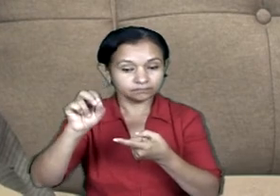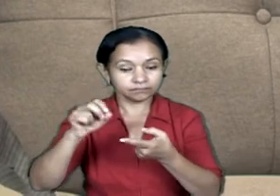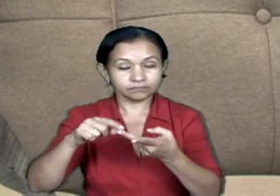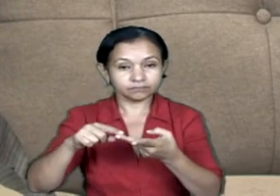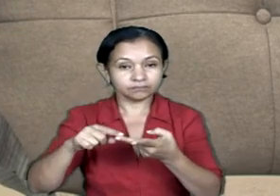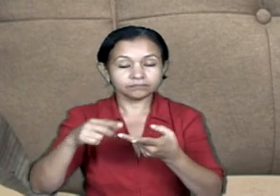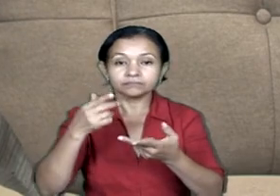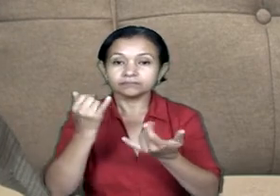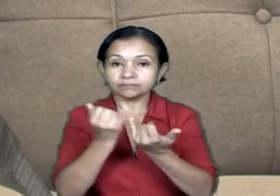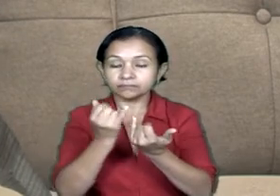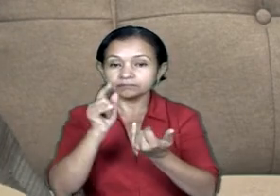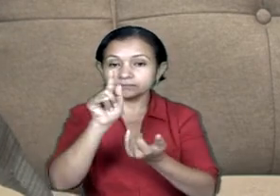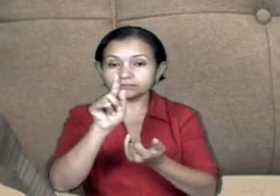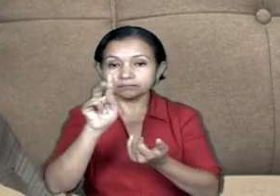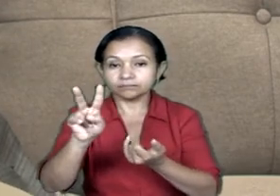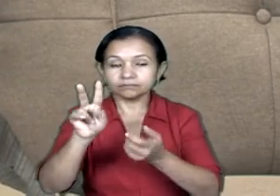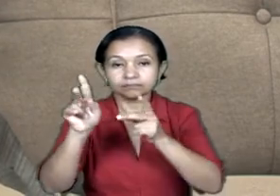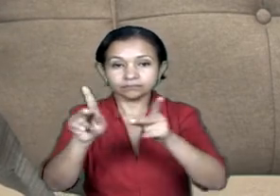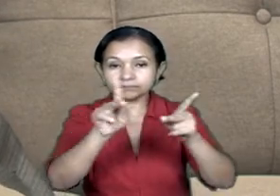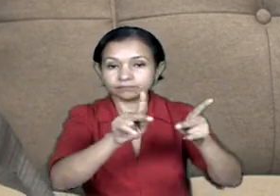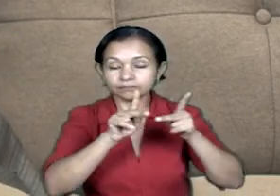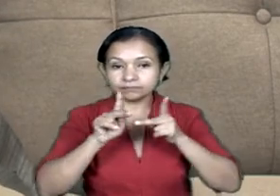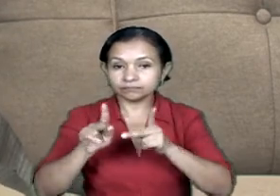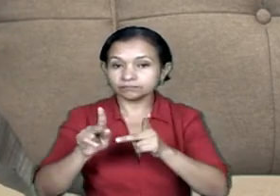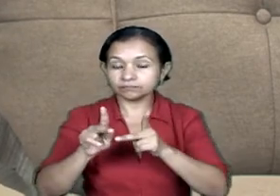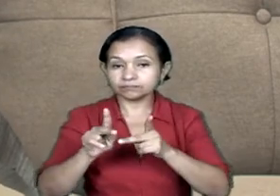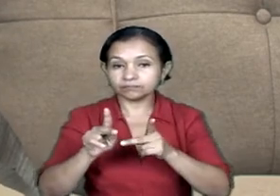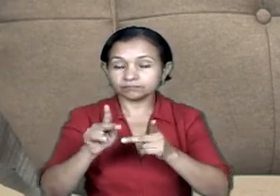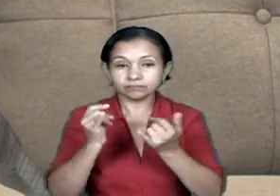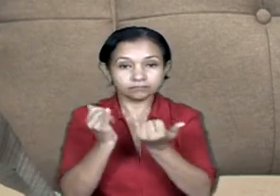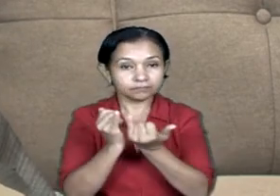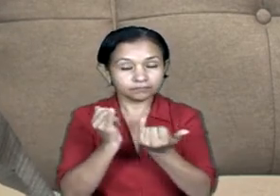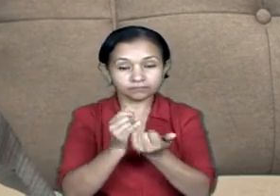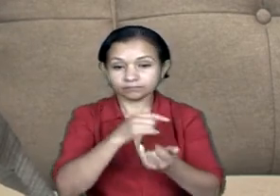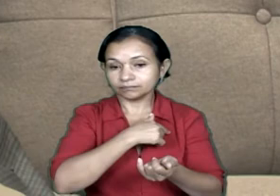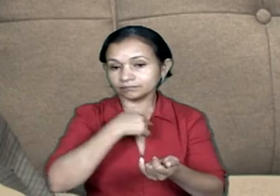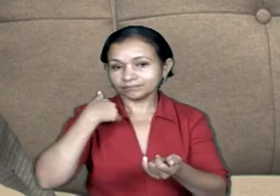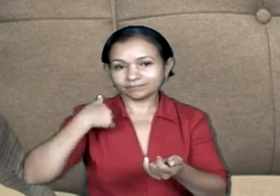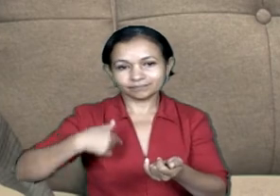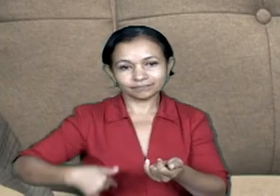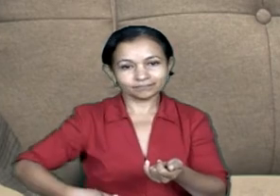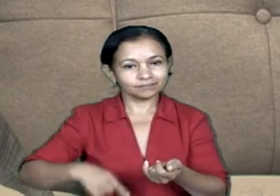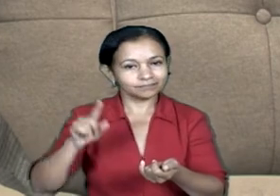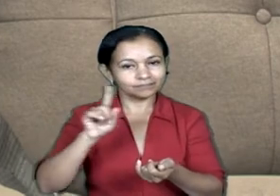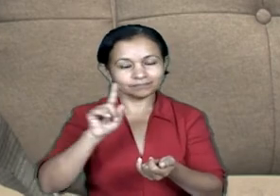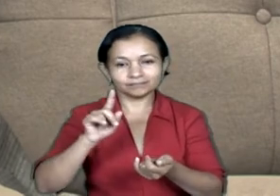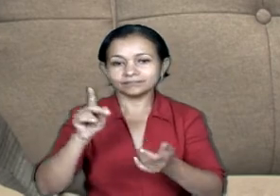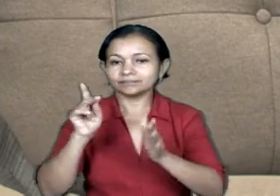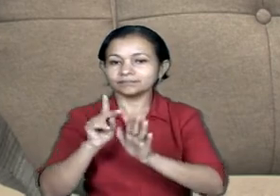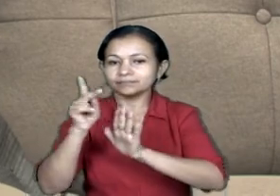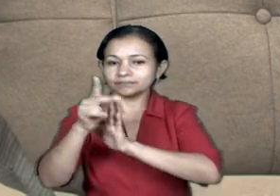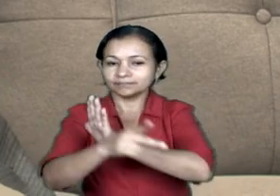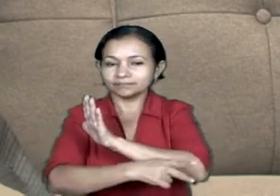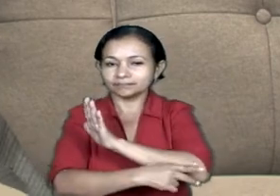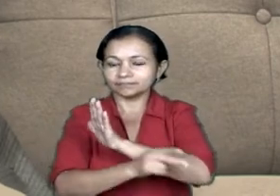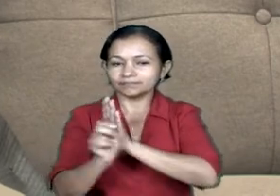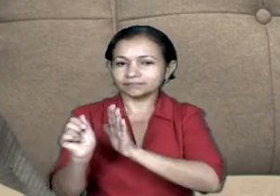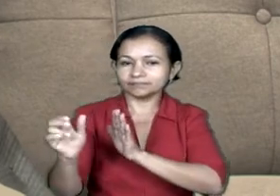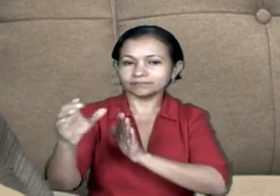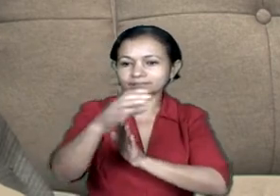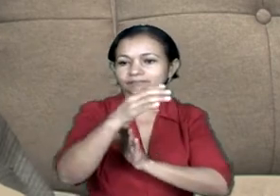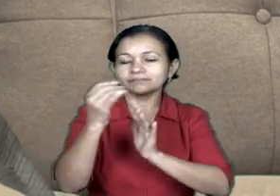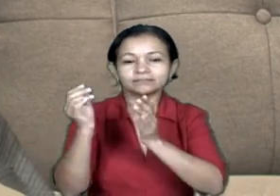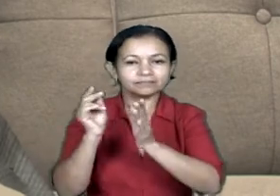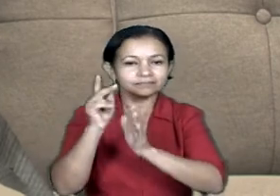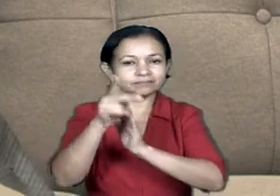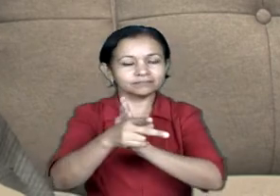Eso, su audiencia, ¿no?, no solamente en Taiwán, en los países sudeste asiáticos. Bueno, es que también